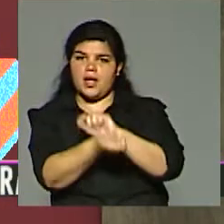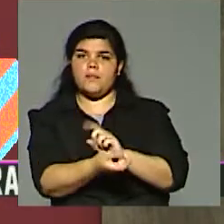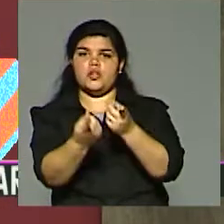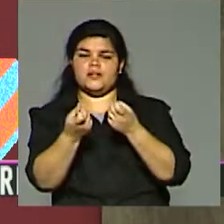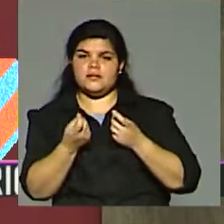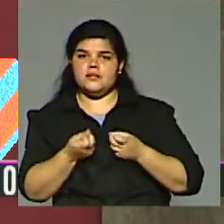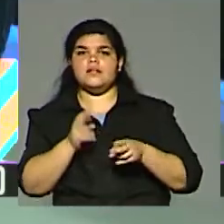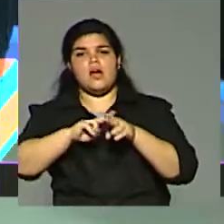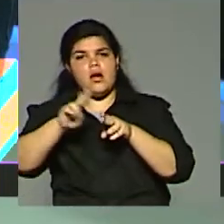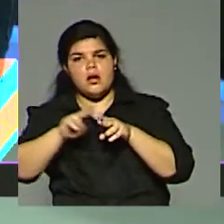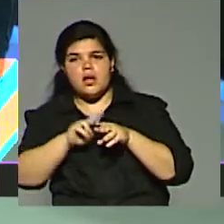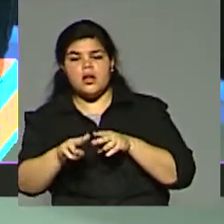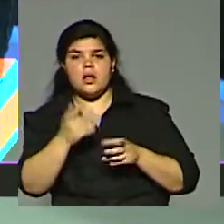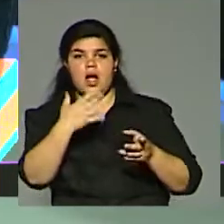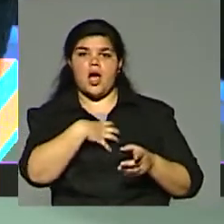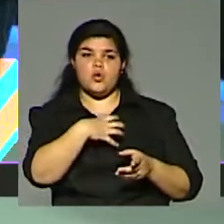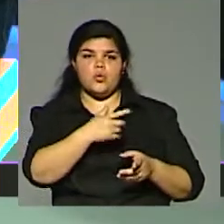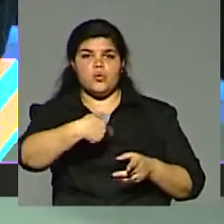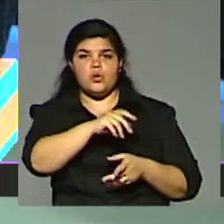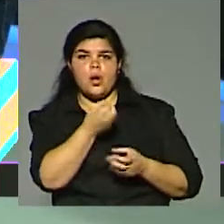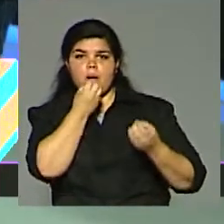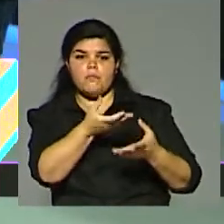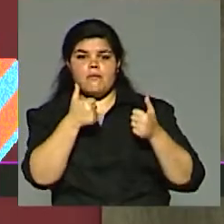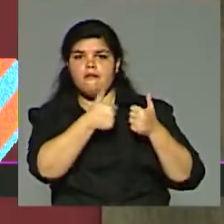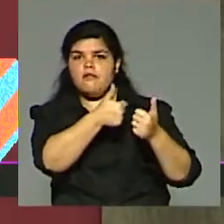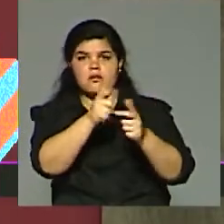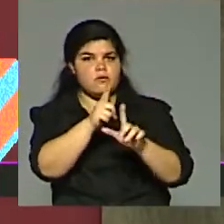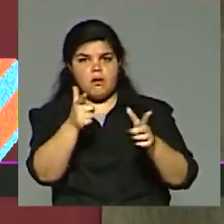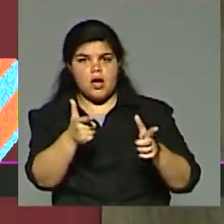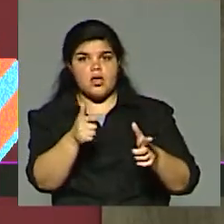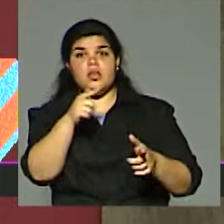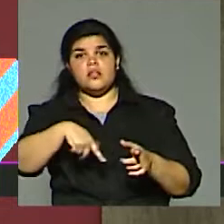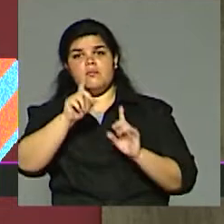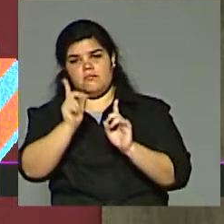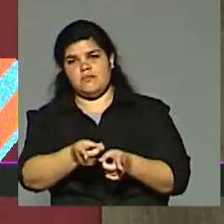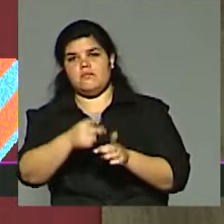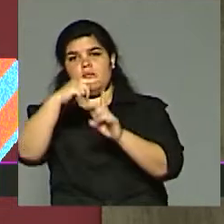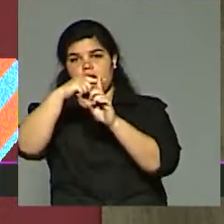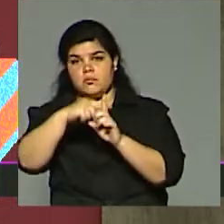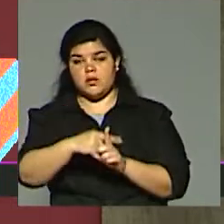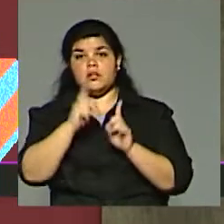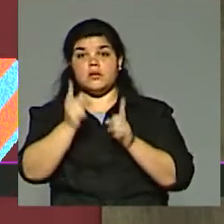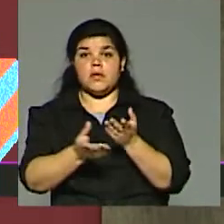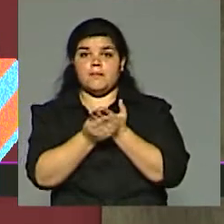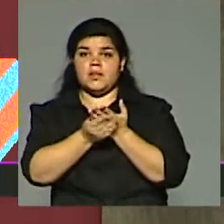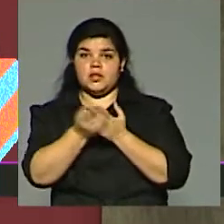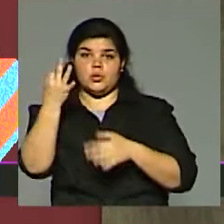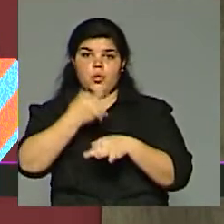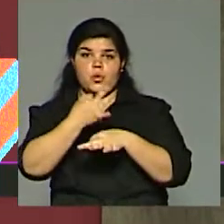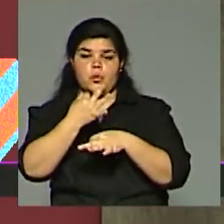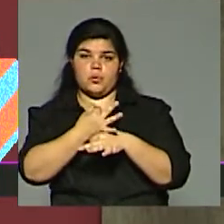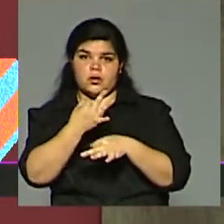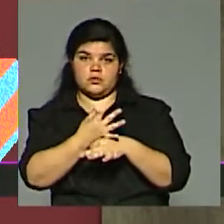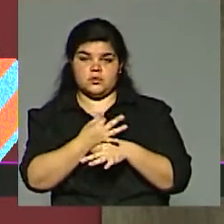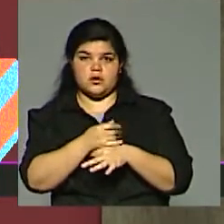no eran los mejores. Bueno, de hecho se hablaba de matemática específicamente, pero también se habló, por ejemplo, el ministro de Educación de la Nación cuando anunciaba